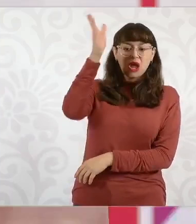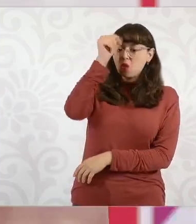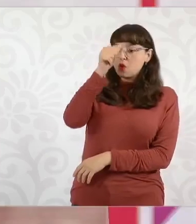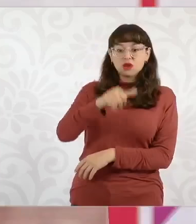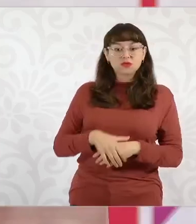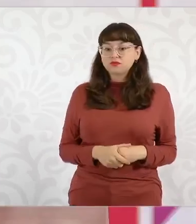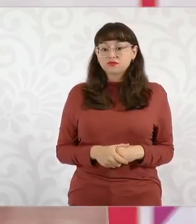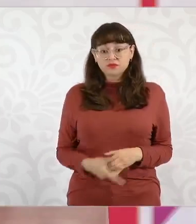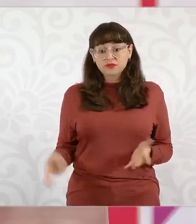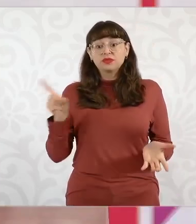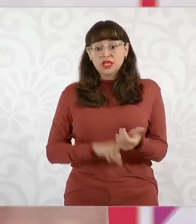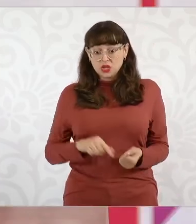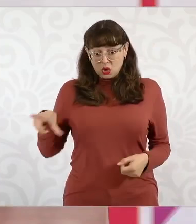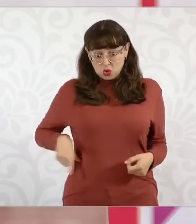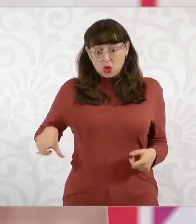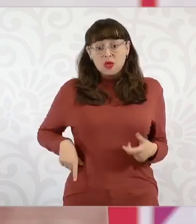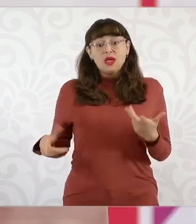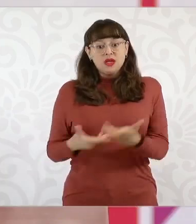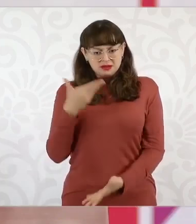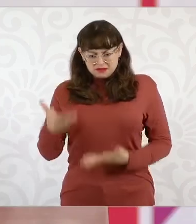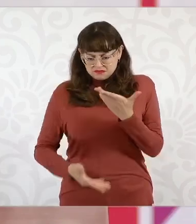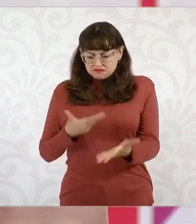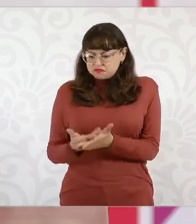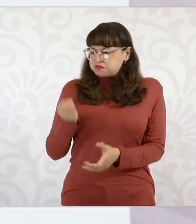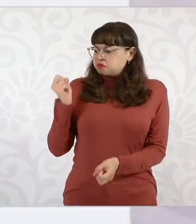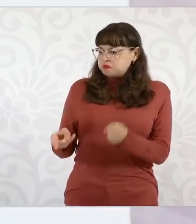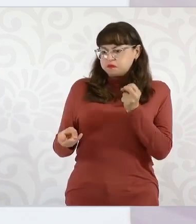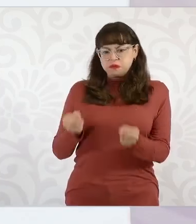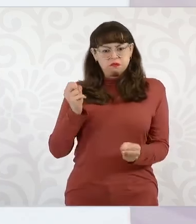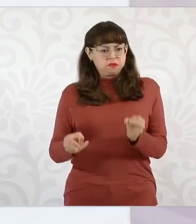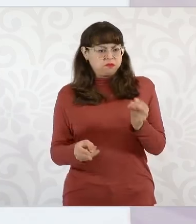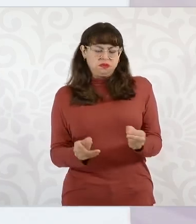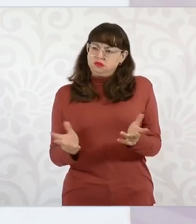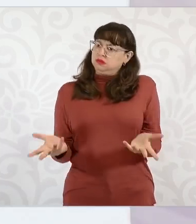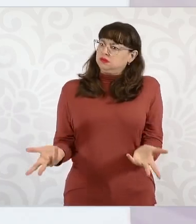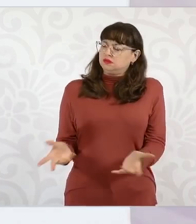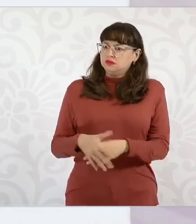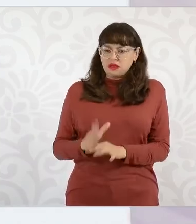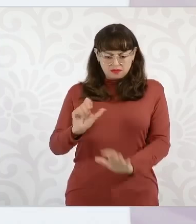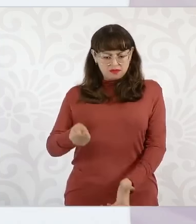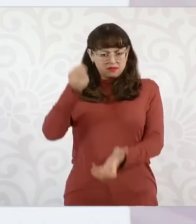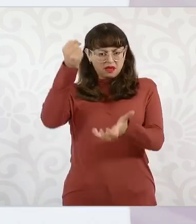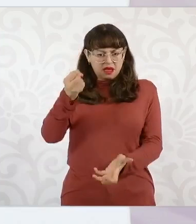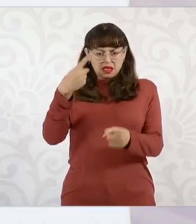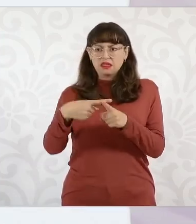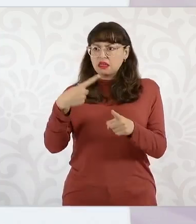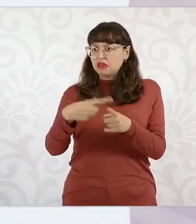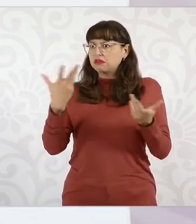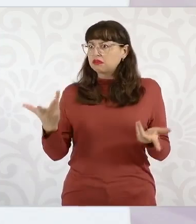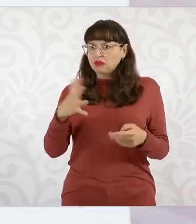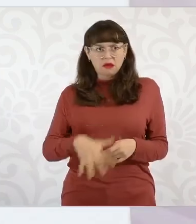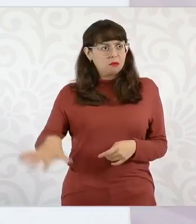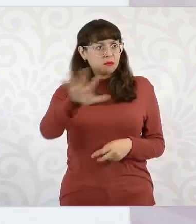Ningún servidor público, ¿por qué son privilegios? Porque se pagan con recurso público. O sea, si ellos quieren pagar